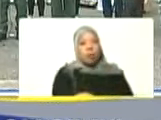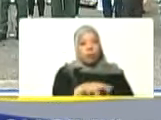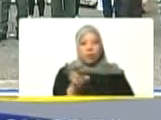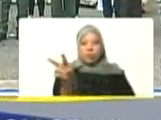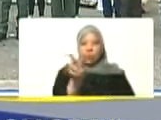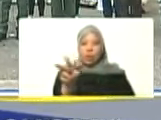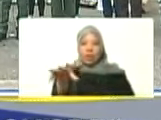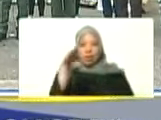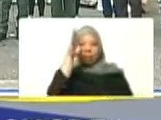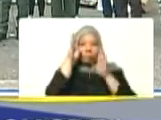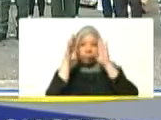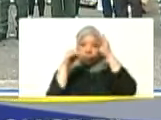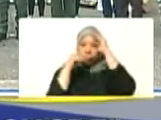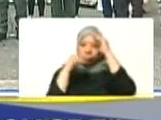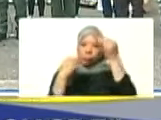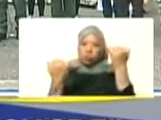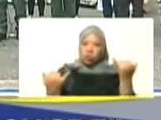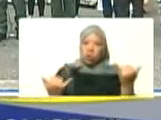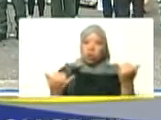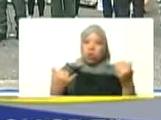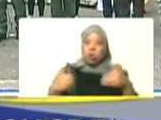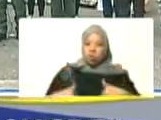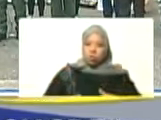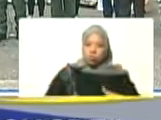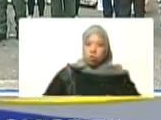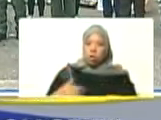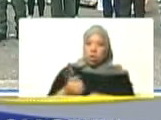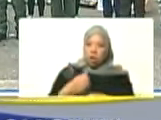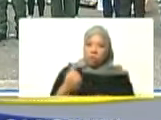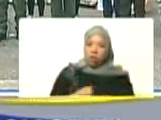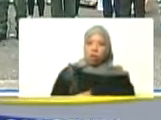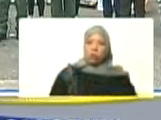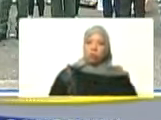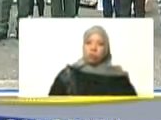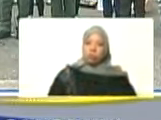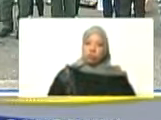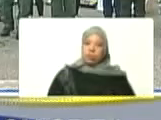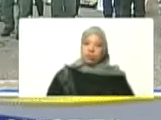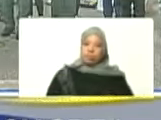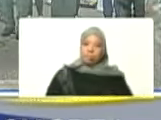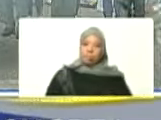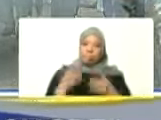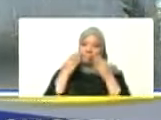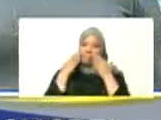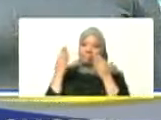brigadas de soluciones abordando, y ahora con el esfuerzo de las bricomiles, vamos para adelante. Carmen.